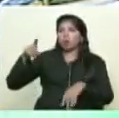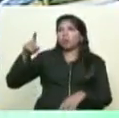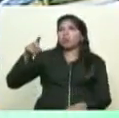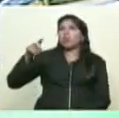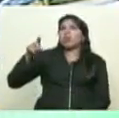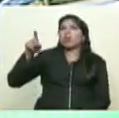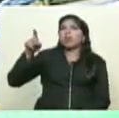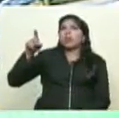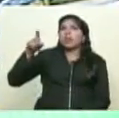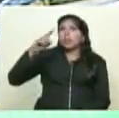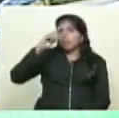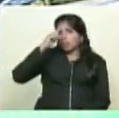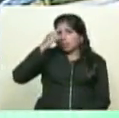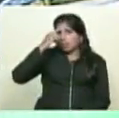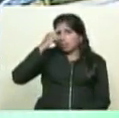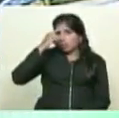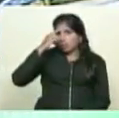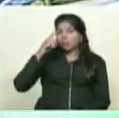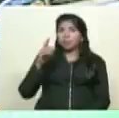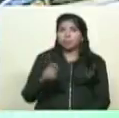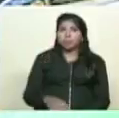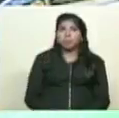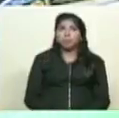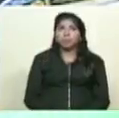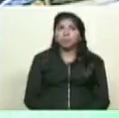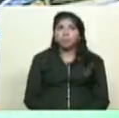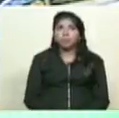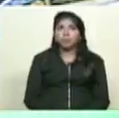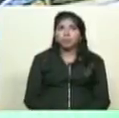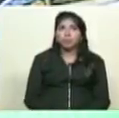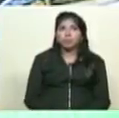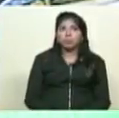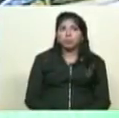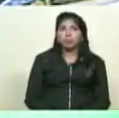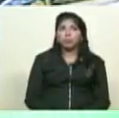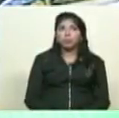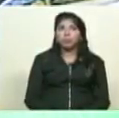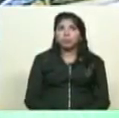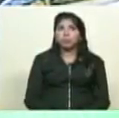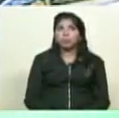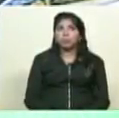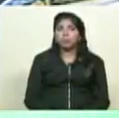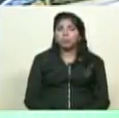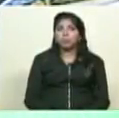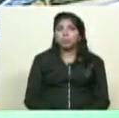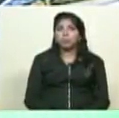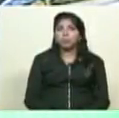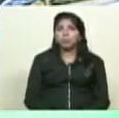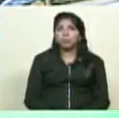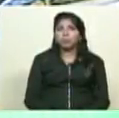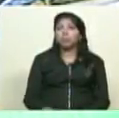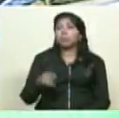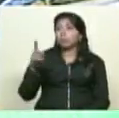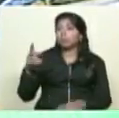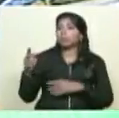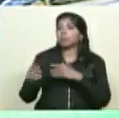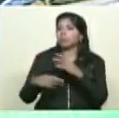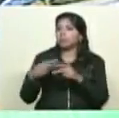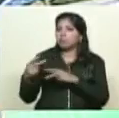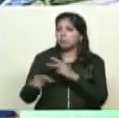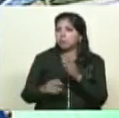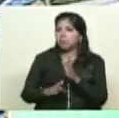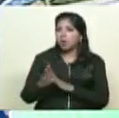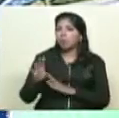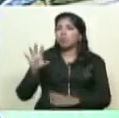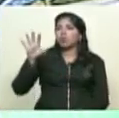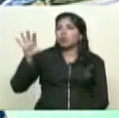a darles el insumo necesario, la materia prima, que es el principio activo, y garantizar que esa producción sea comprada por el